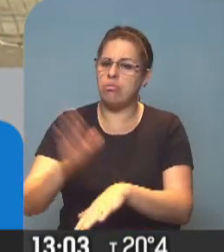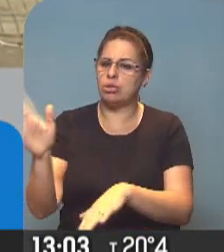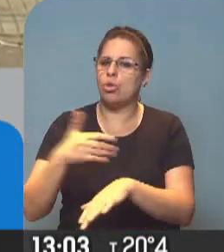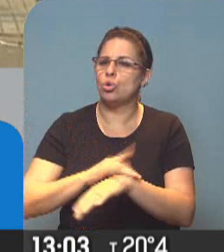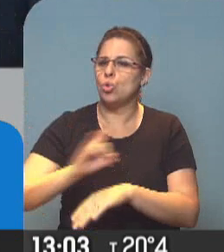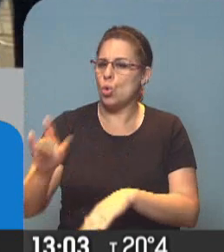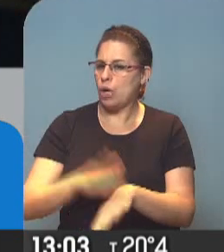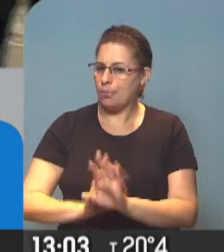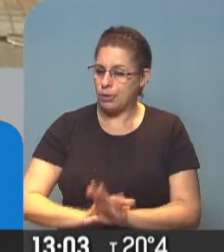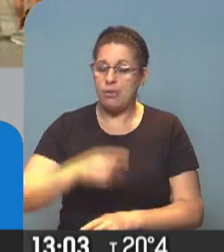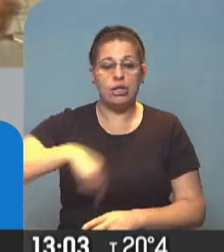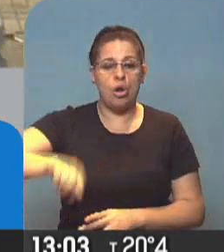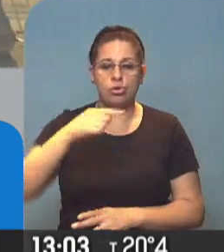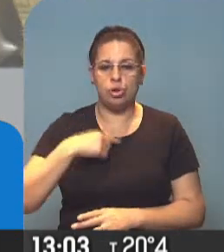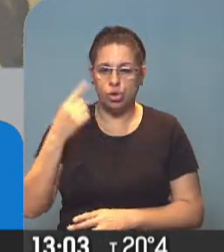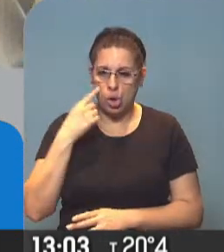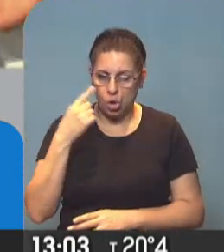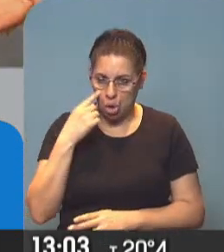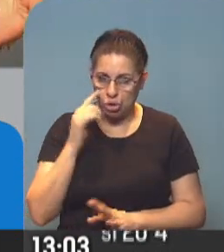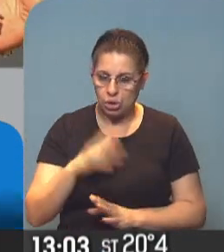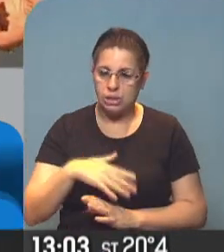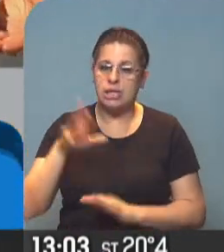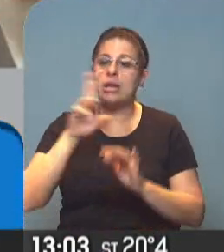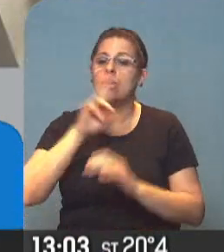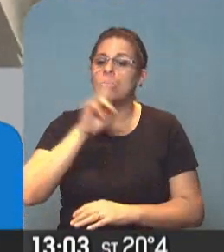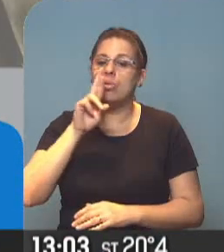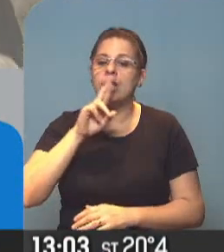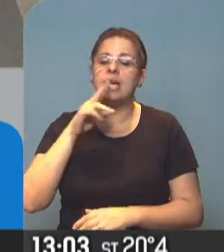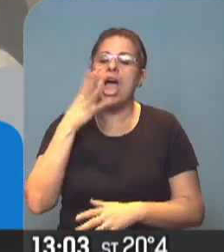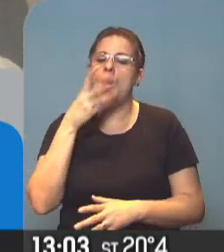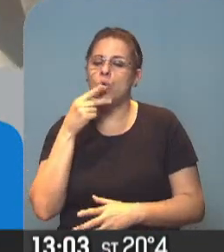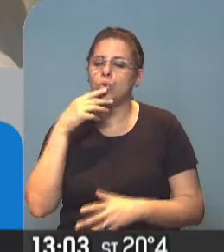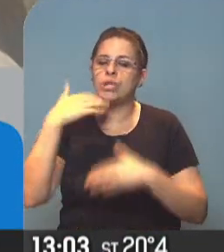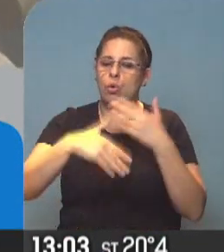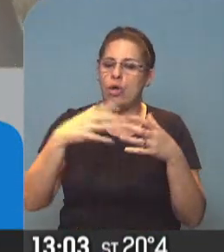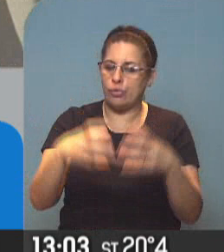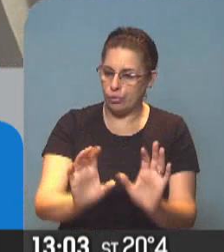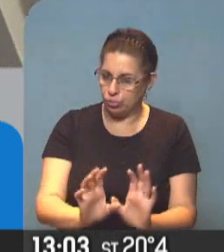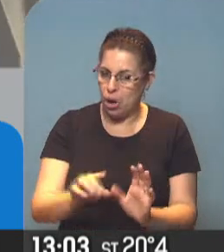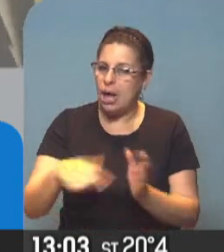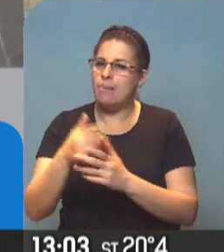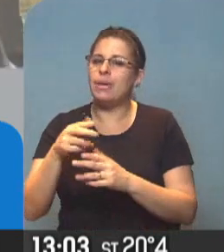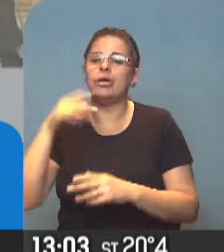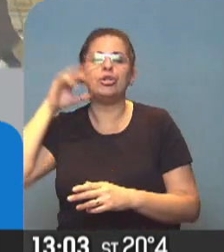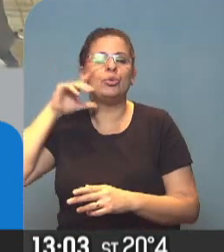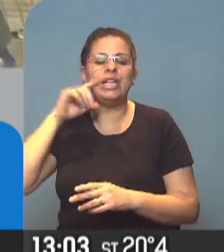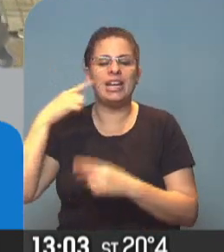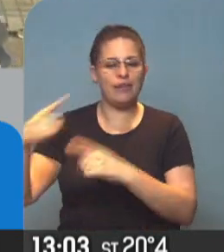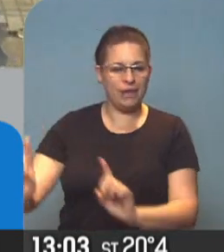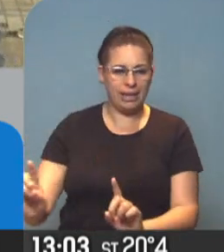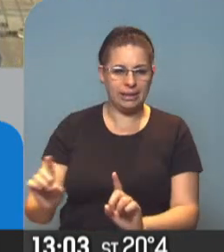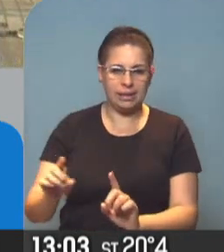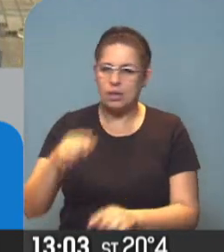todo y nosotros conocemos lo que son las chicas botineras no es el caso de esta joven en ningún momento cruzaron